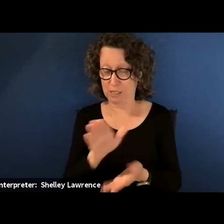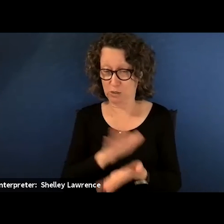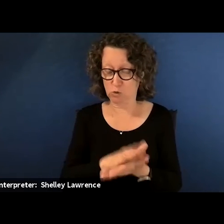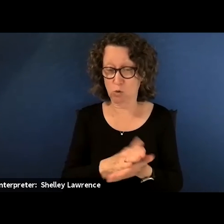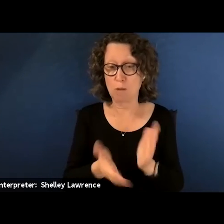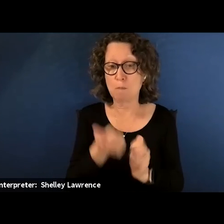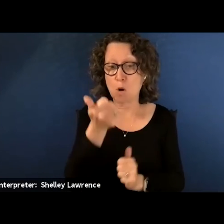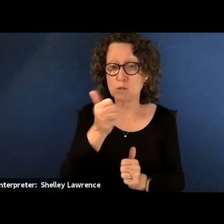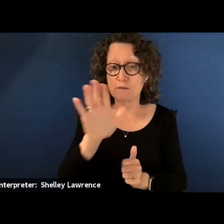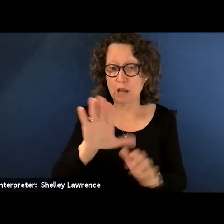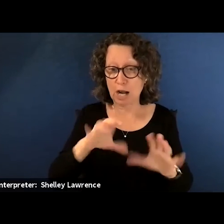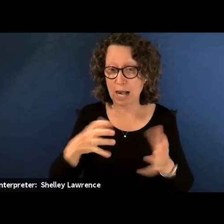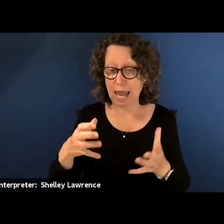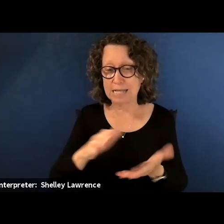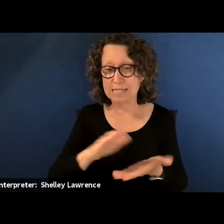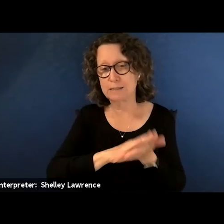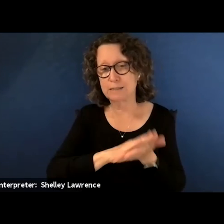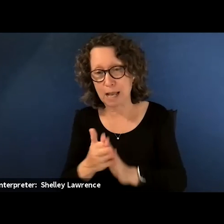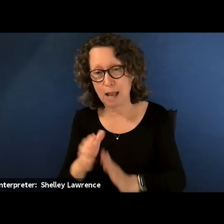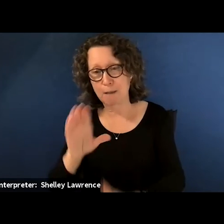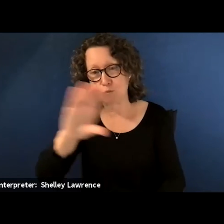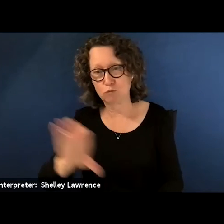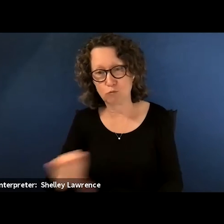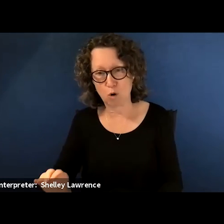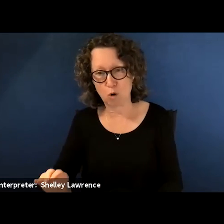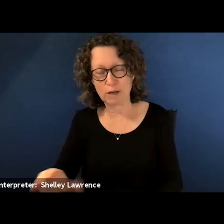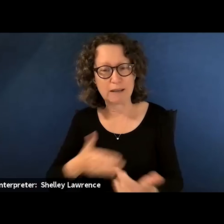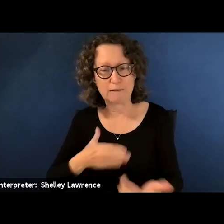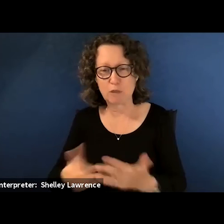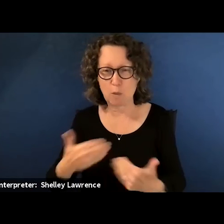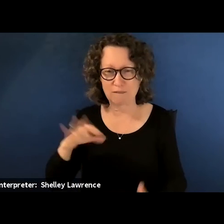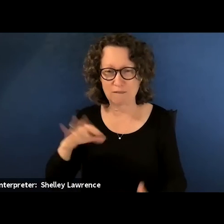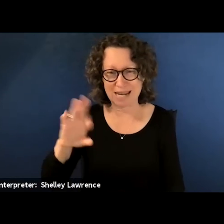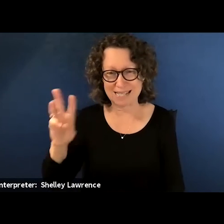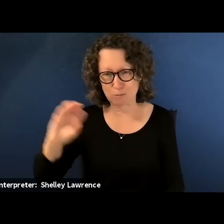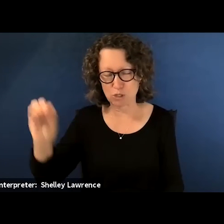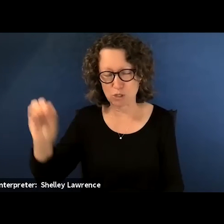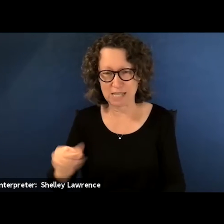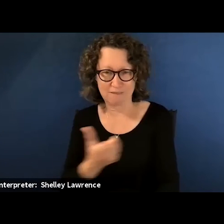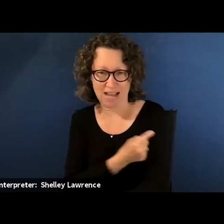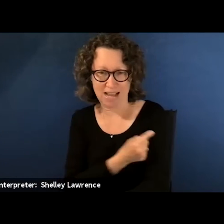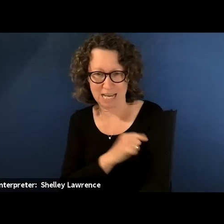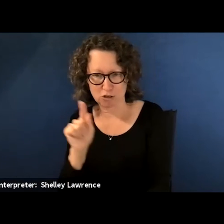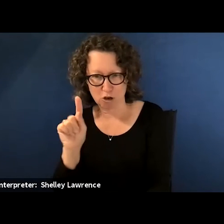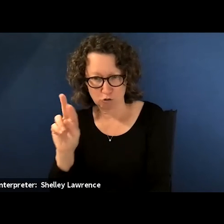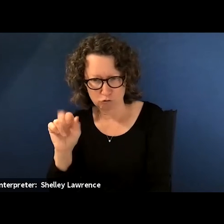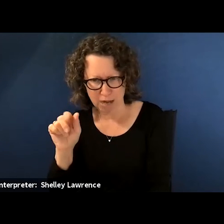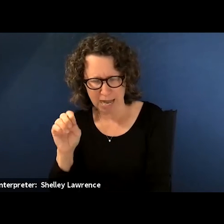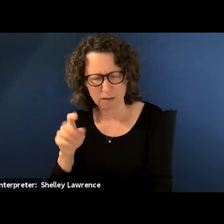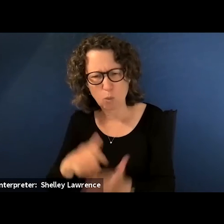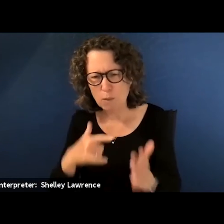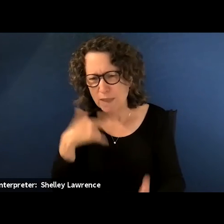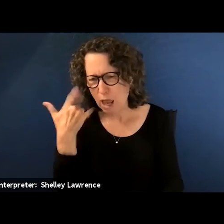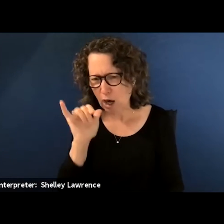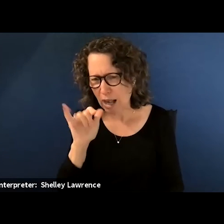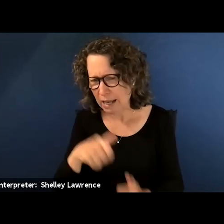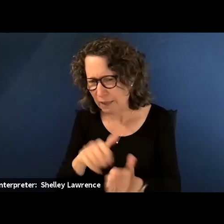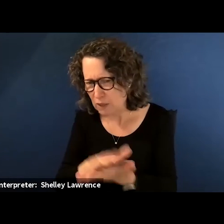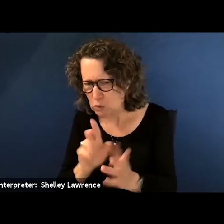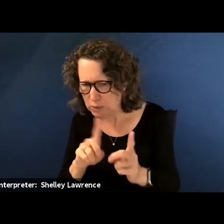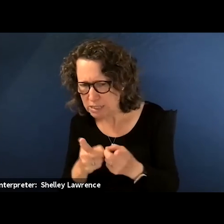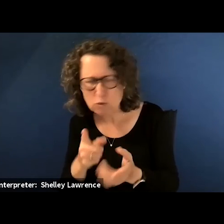semana se informó que la Universidad de Harvard va a continuar